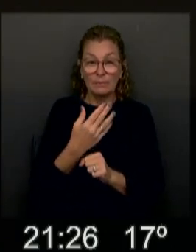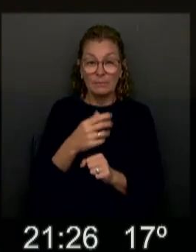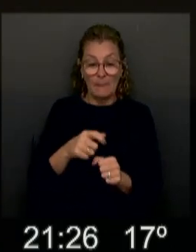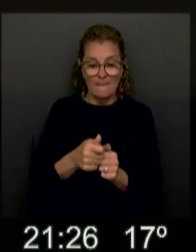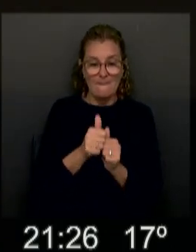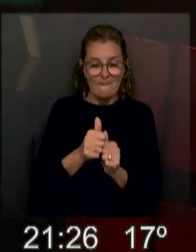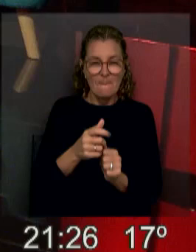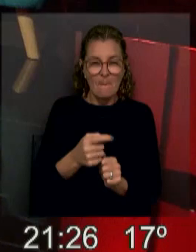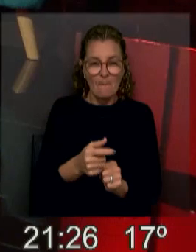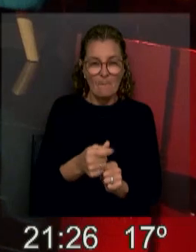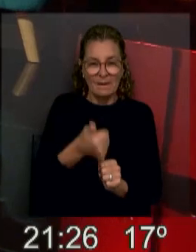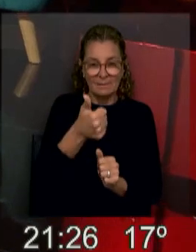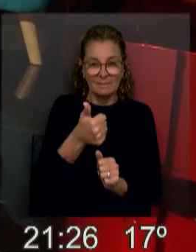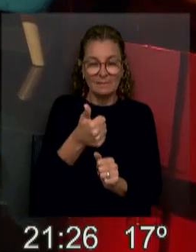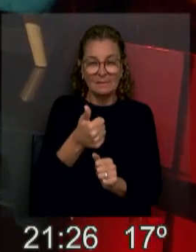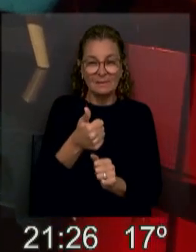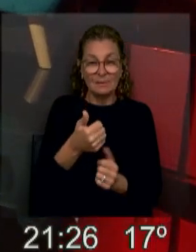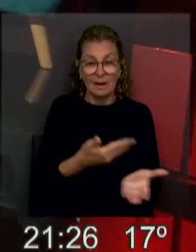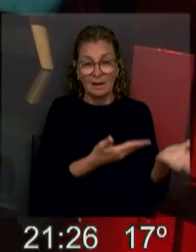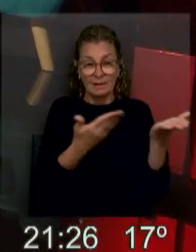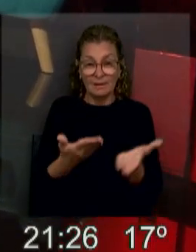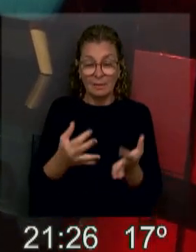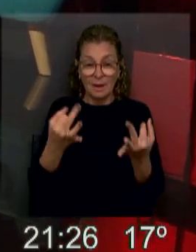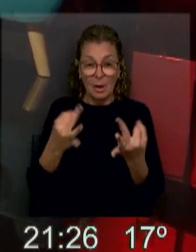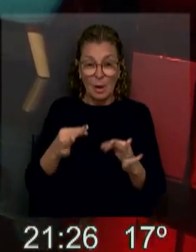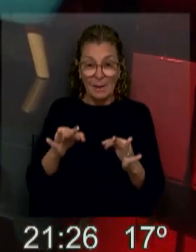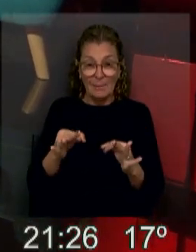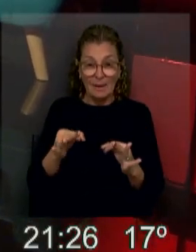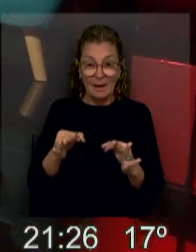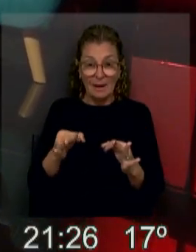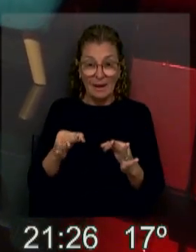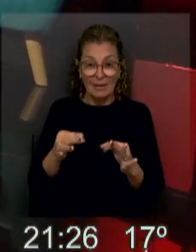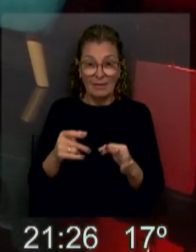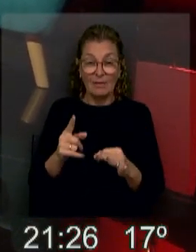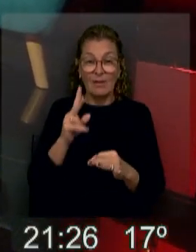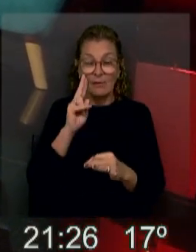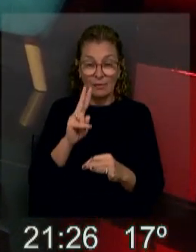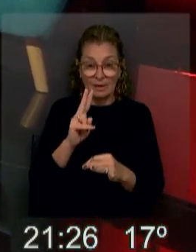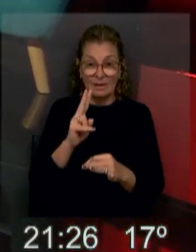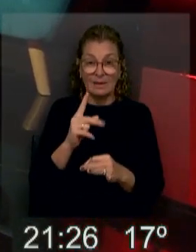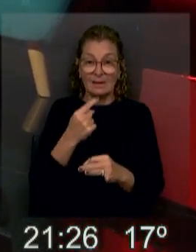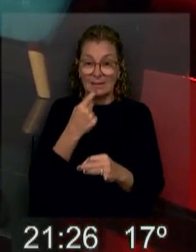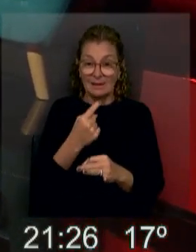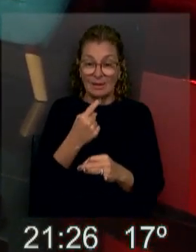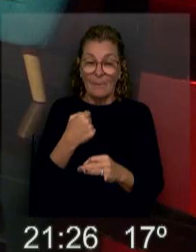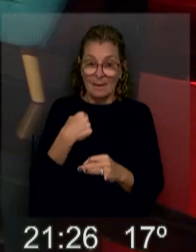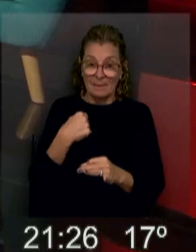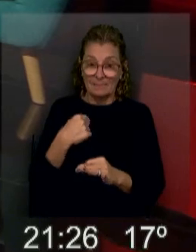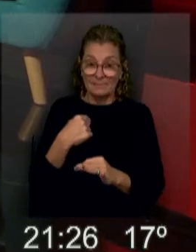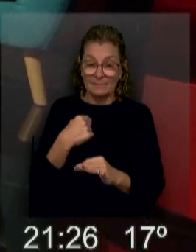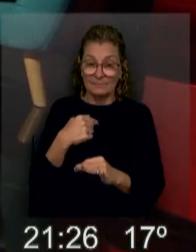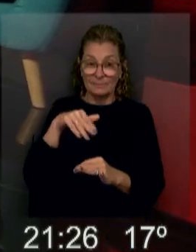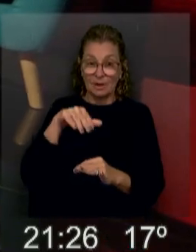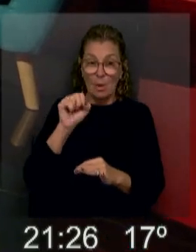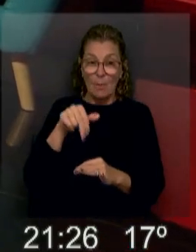champán. Porque había que recibir a los hermanos Láser. Fue desafiado. Fuiste desafiado. A vos te tocó el Moncho, vos,